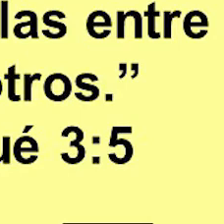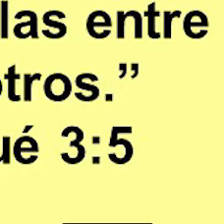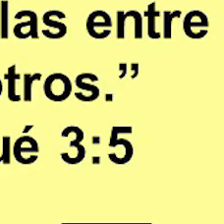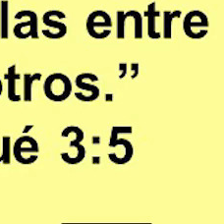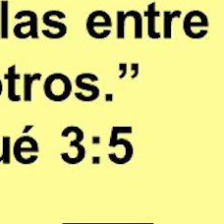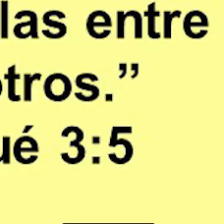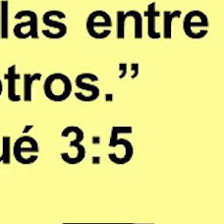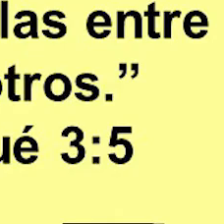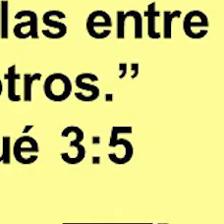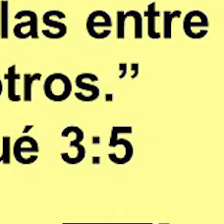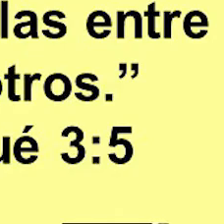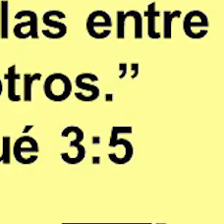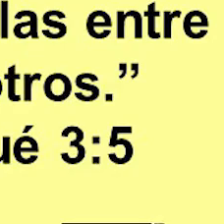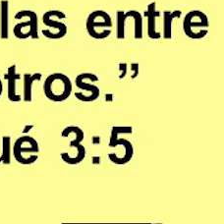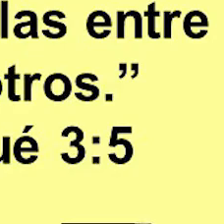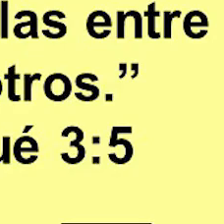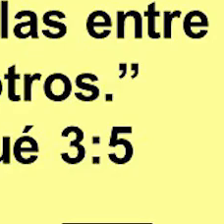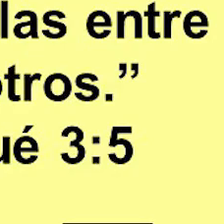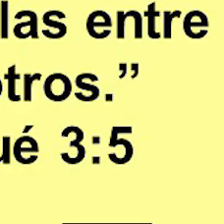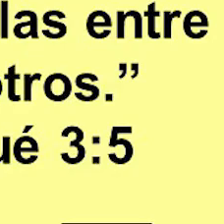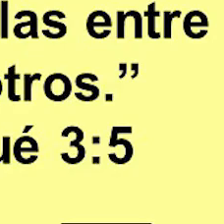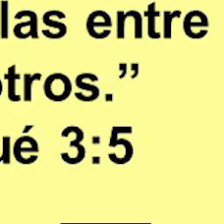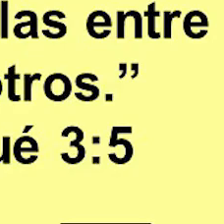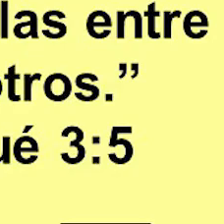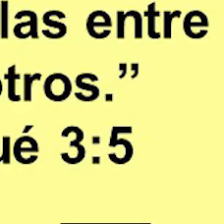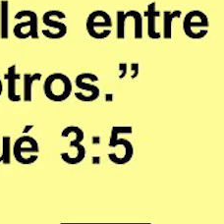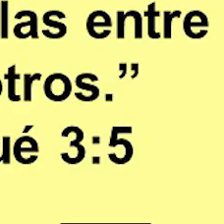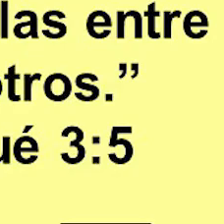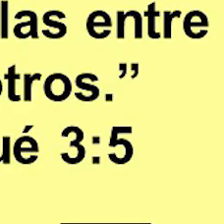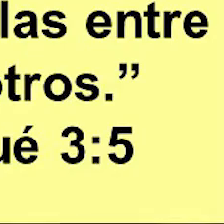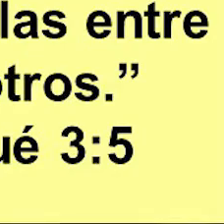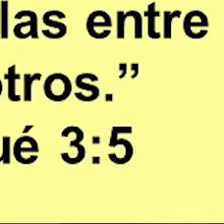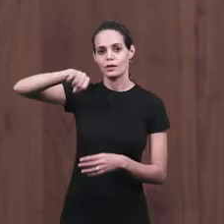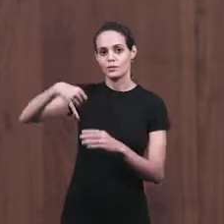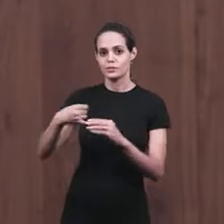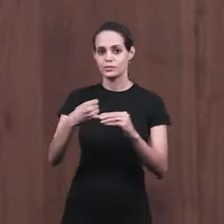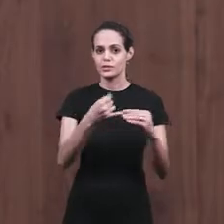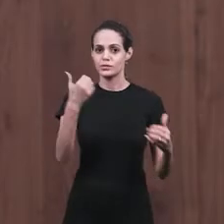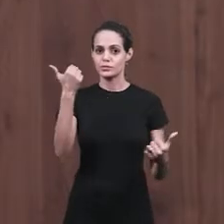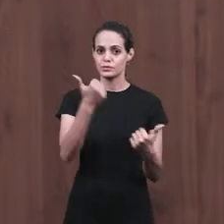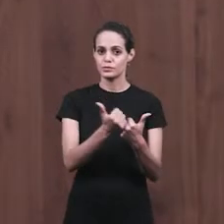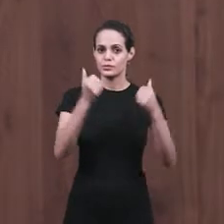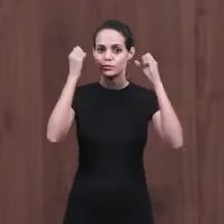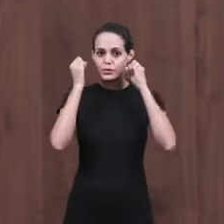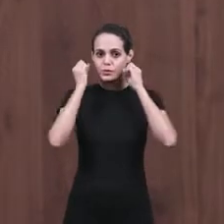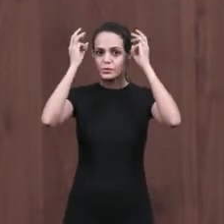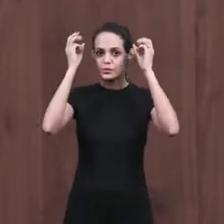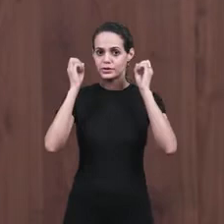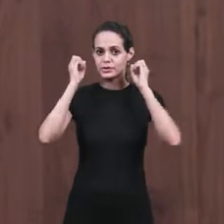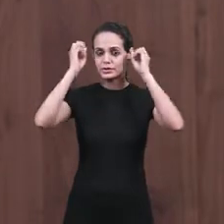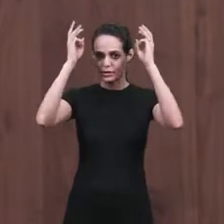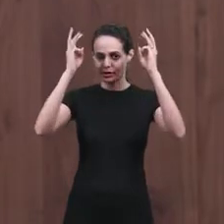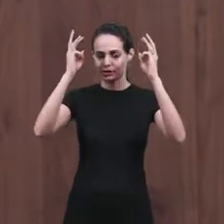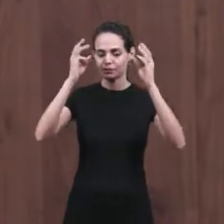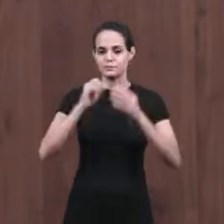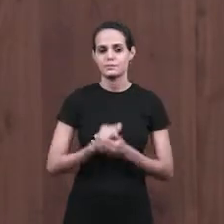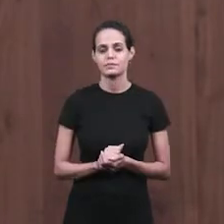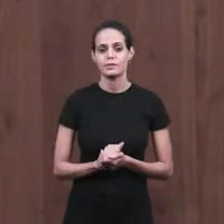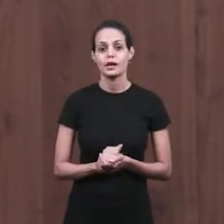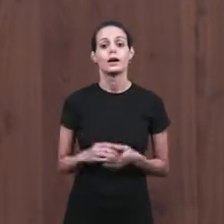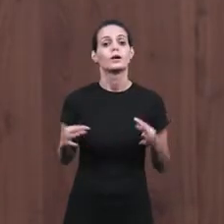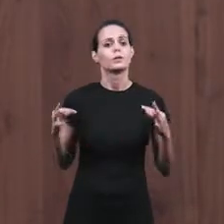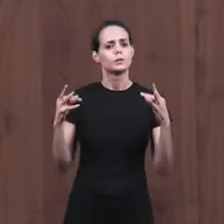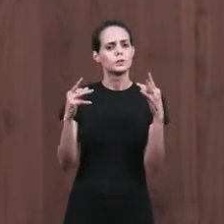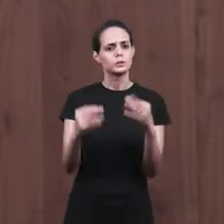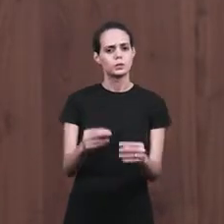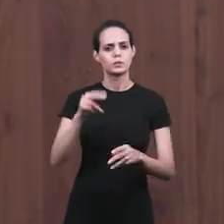vosotros. Josué fue sucesor de Moisés, y él y todo el pueblo estaban